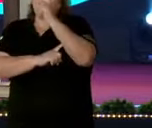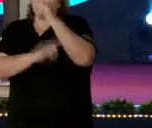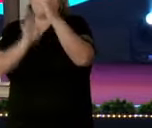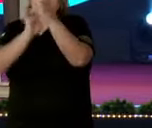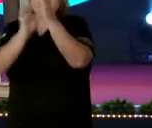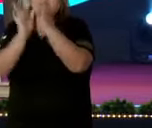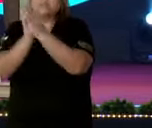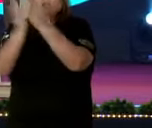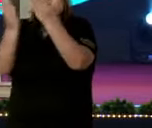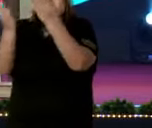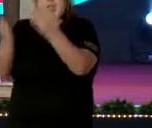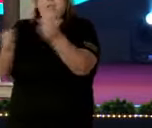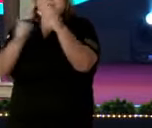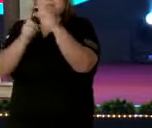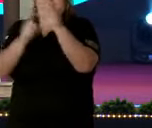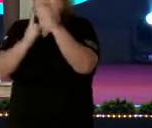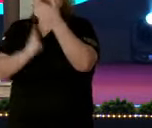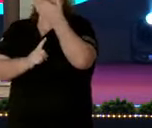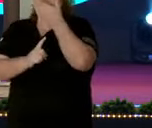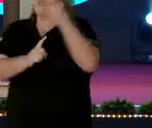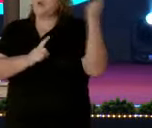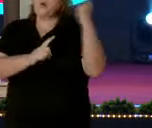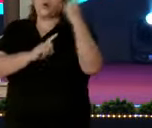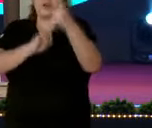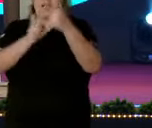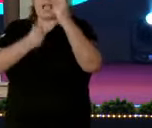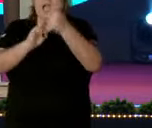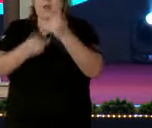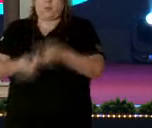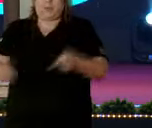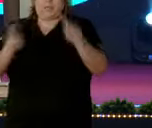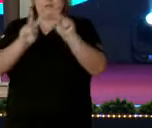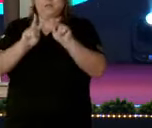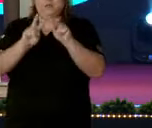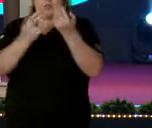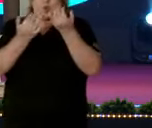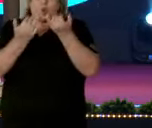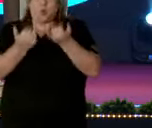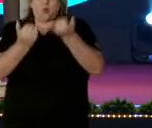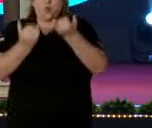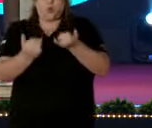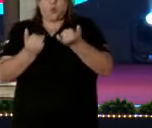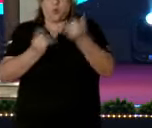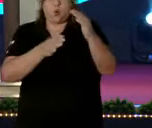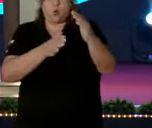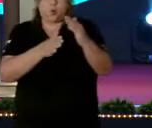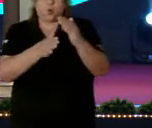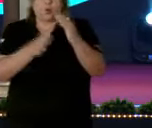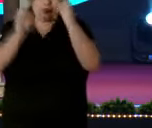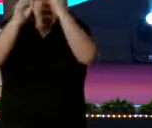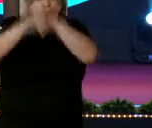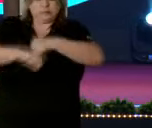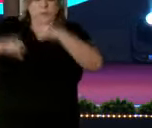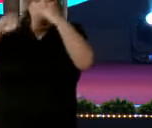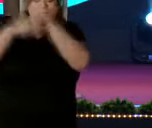es la herencia más grande y más valiosa. Hoy no tendríamos que combatir con tantas